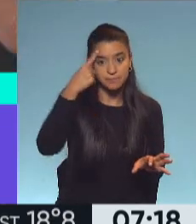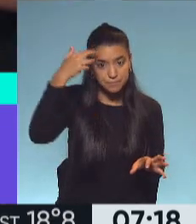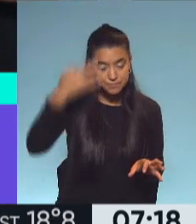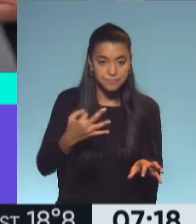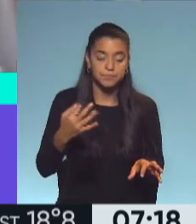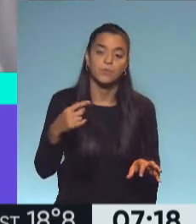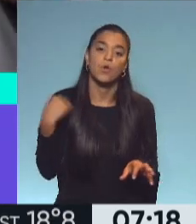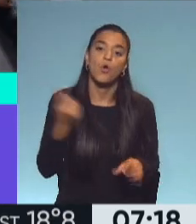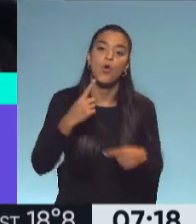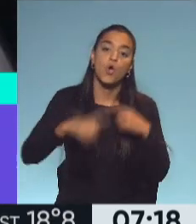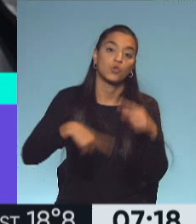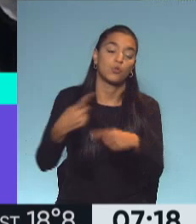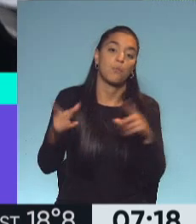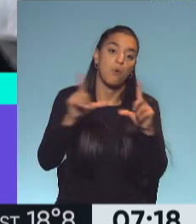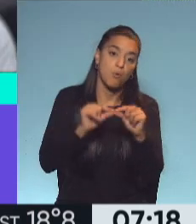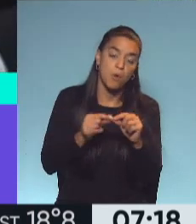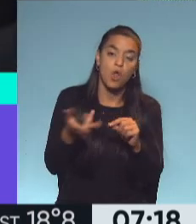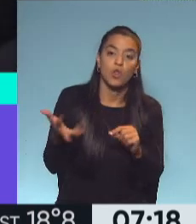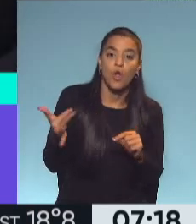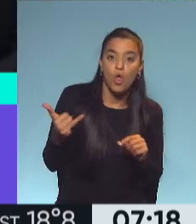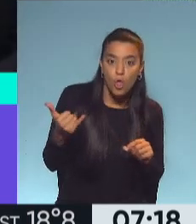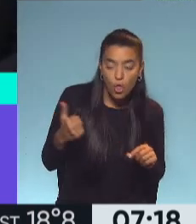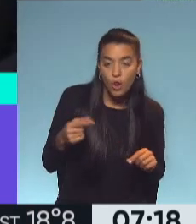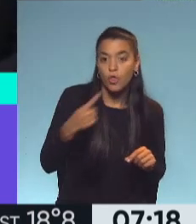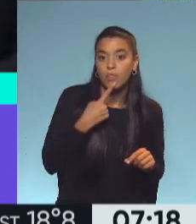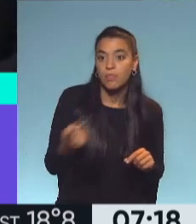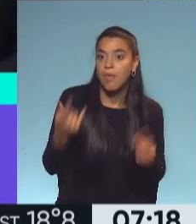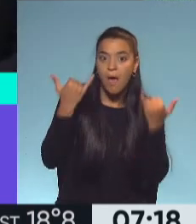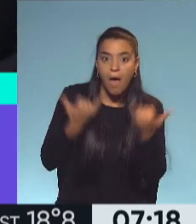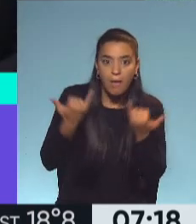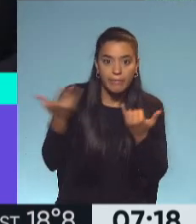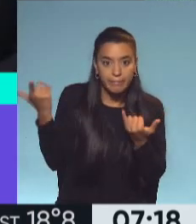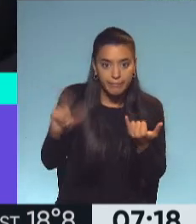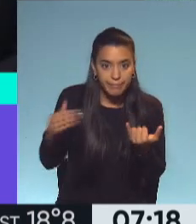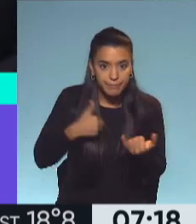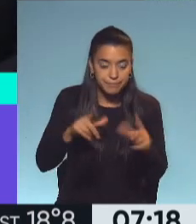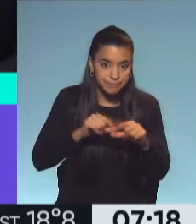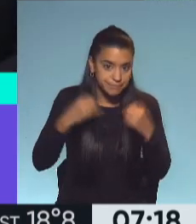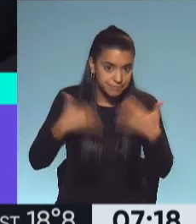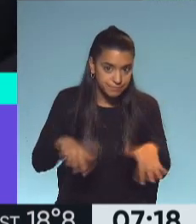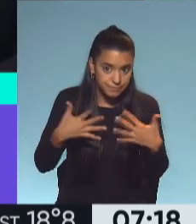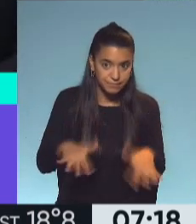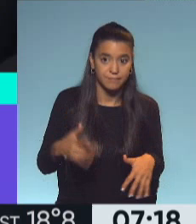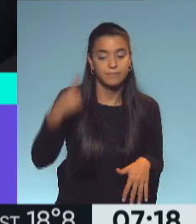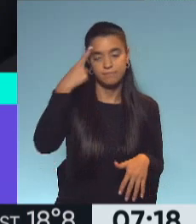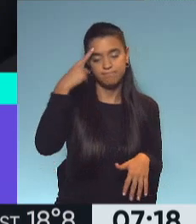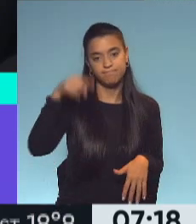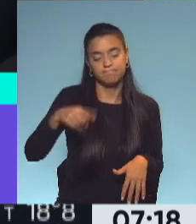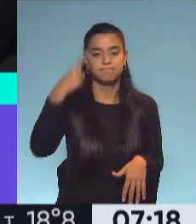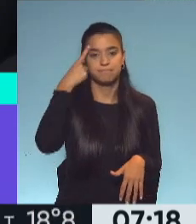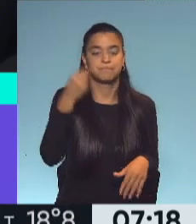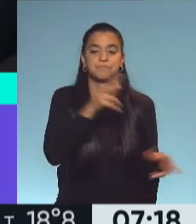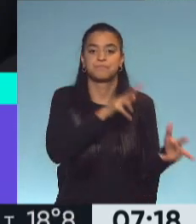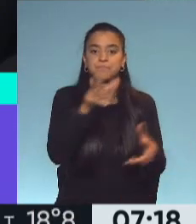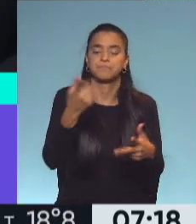y seguimos con estos números que todos los días nos invaden en la República Argentina, sería hasta lógico pensar qué es lo que usted